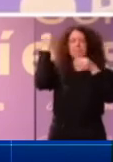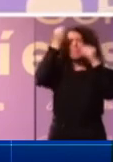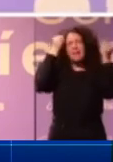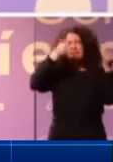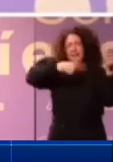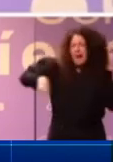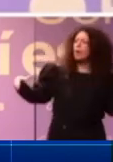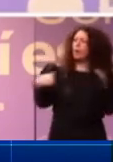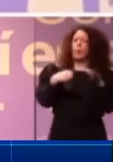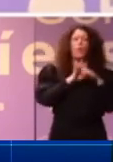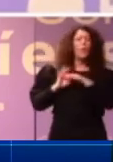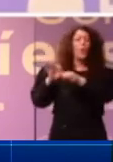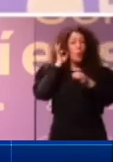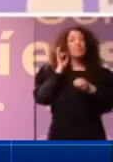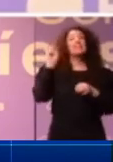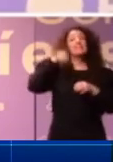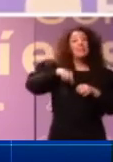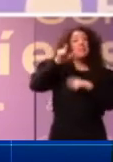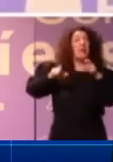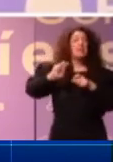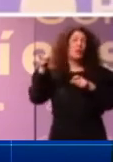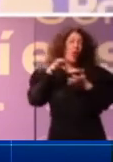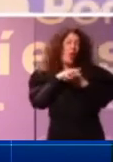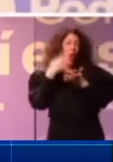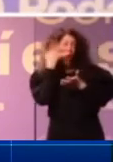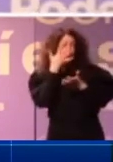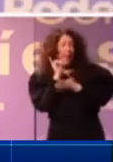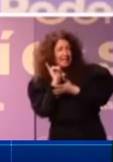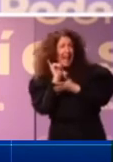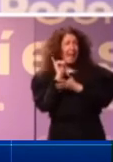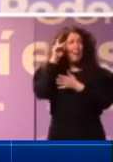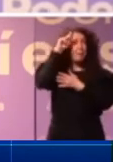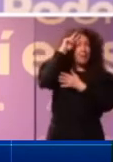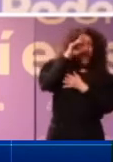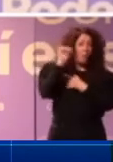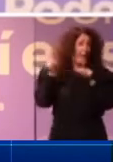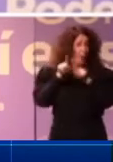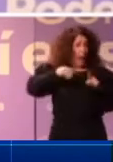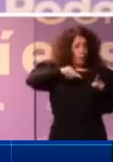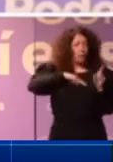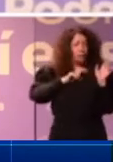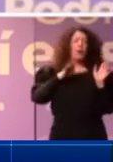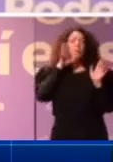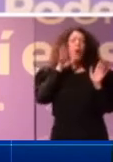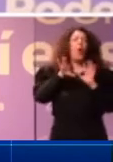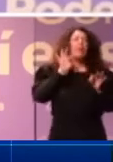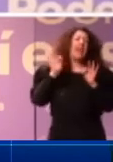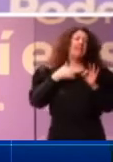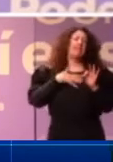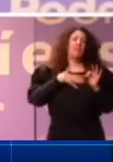es la palabra el consentimiento, pero es que el consentimiento, o sea, y se agarran a eso como el que se agarra al